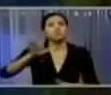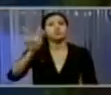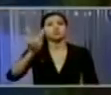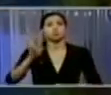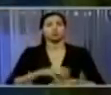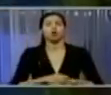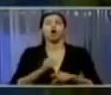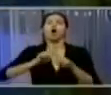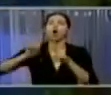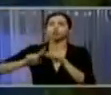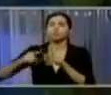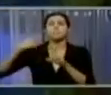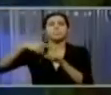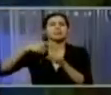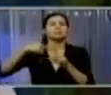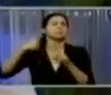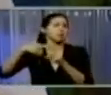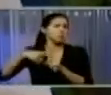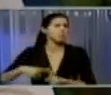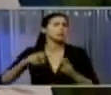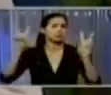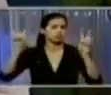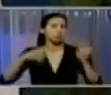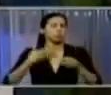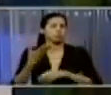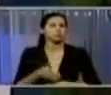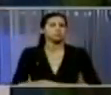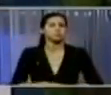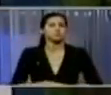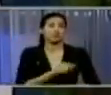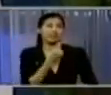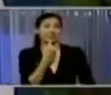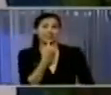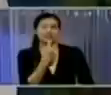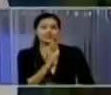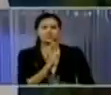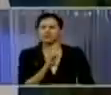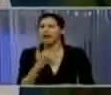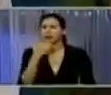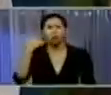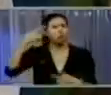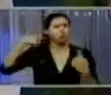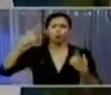temas. Ellos han dicho, mira, es una cosa de loco.